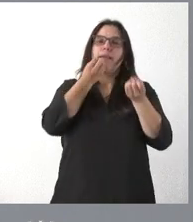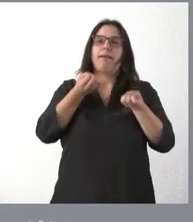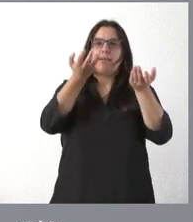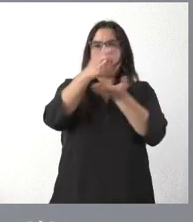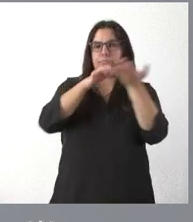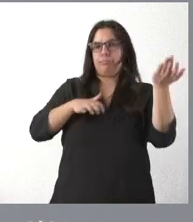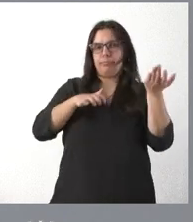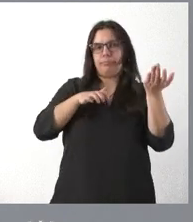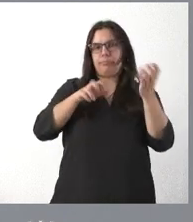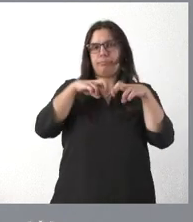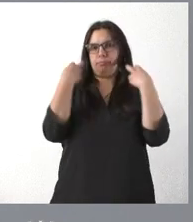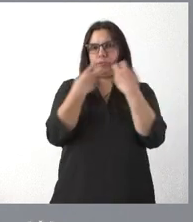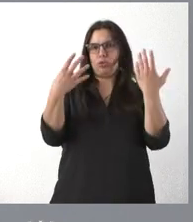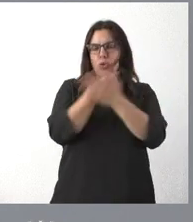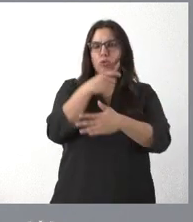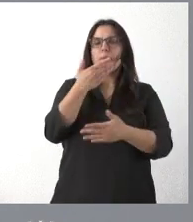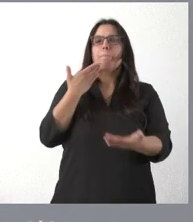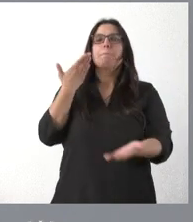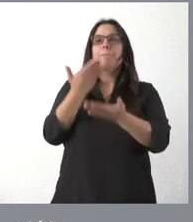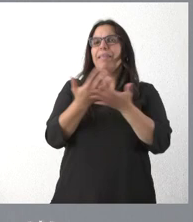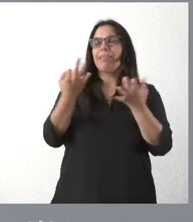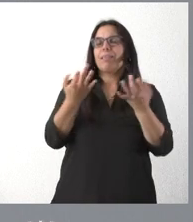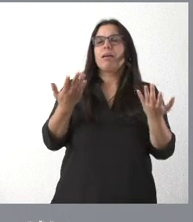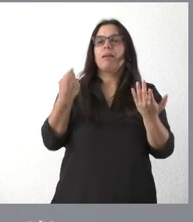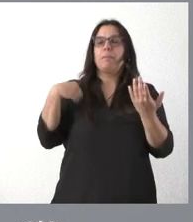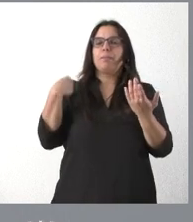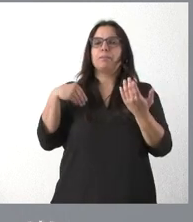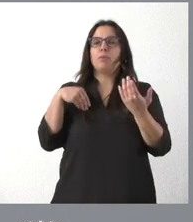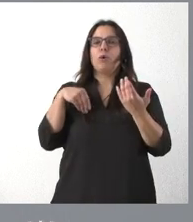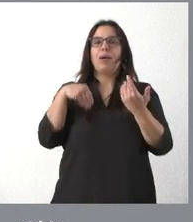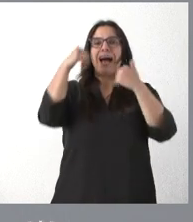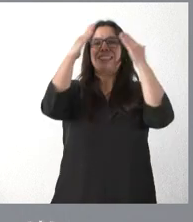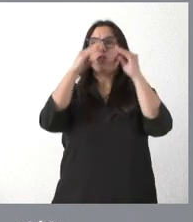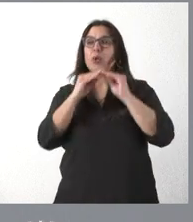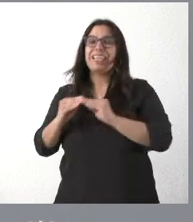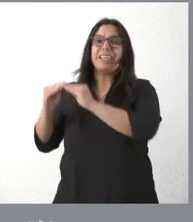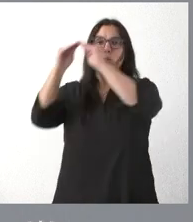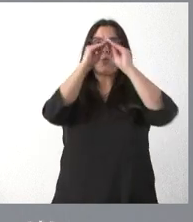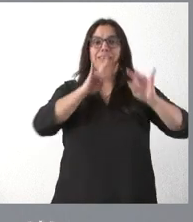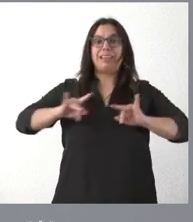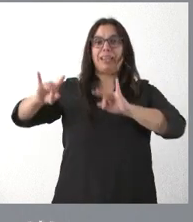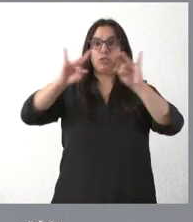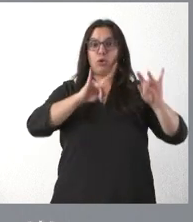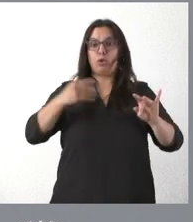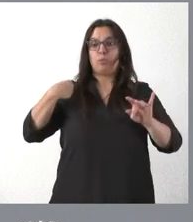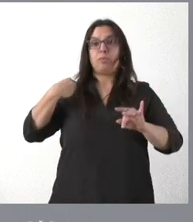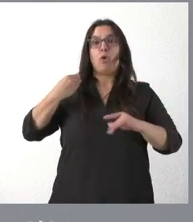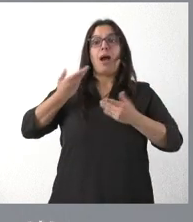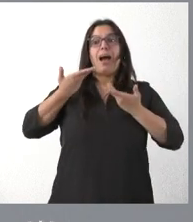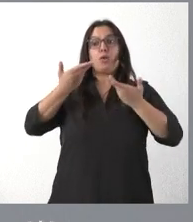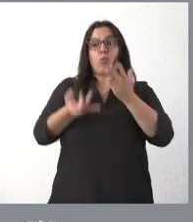de todos los miembros que es esa petición de igualdad en el trato a todos los territorios en las ayudas por parte